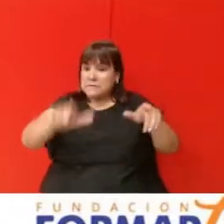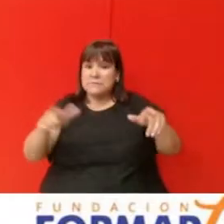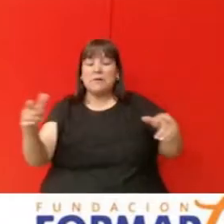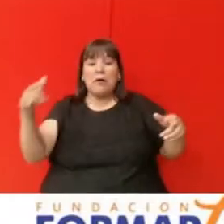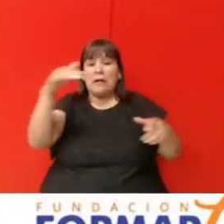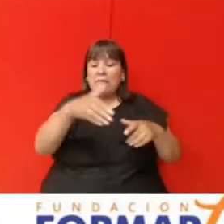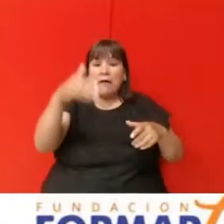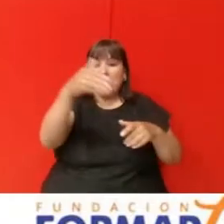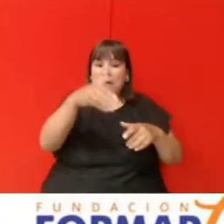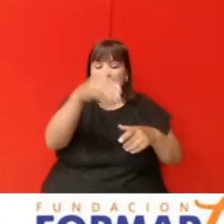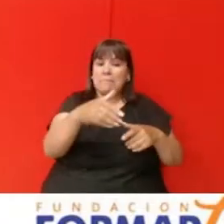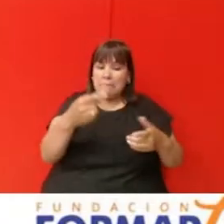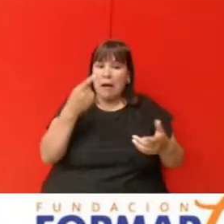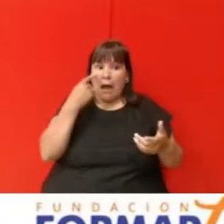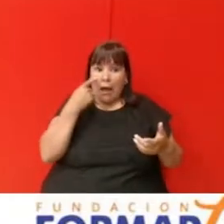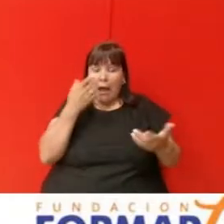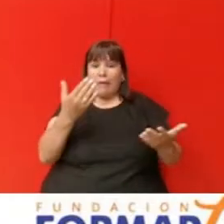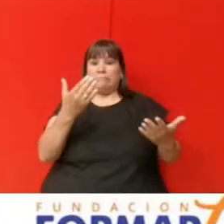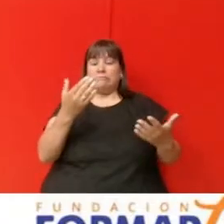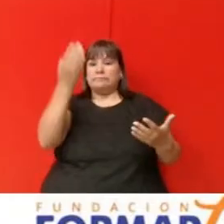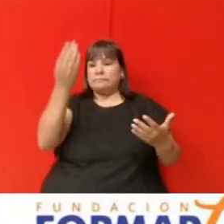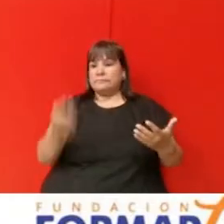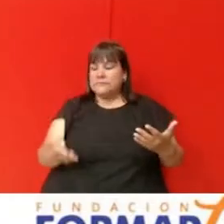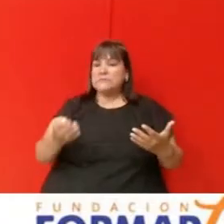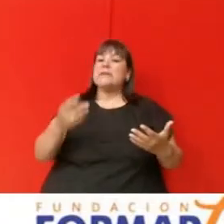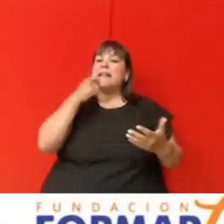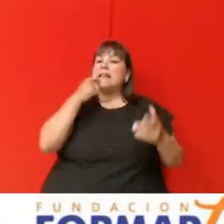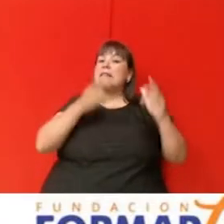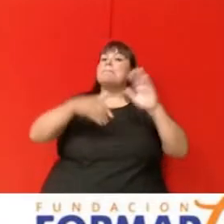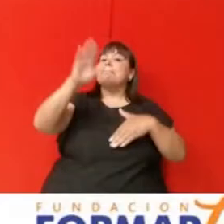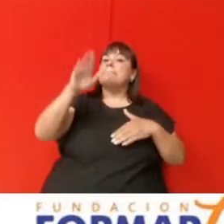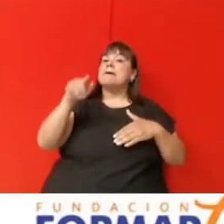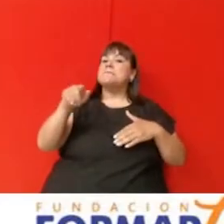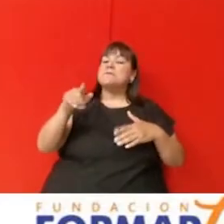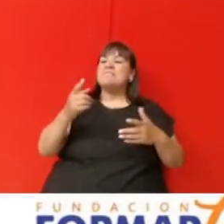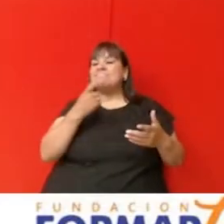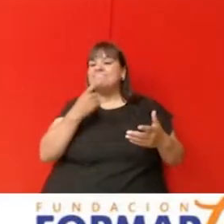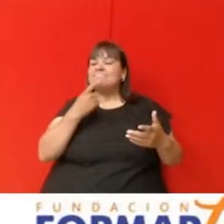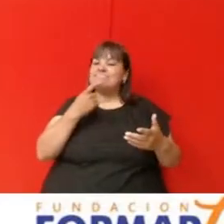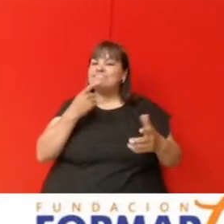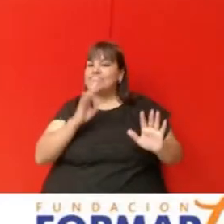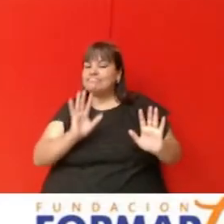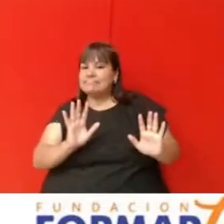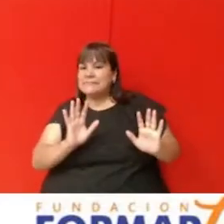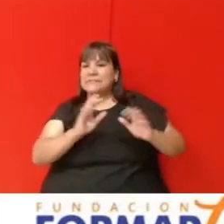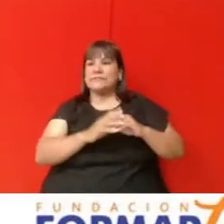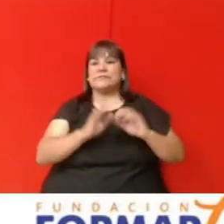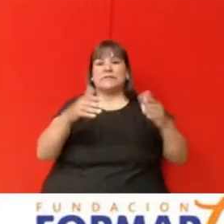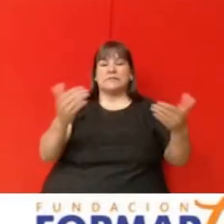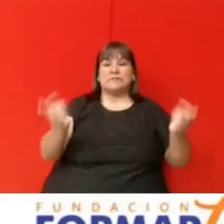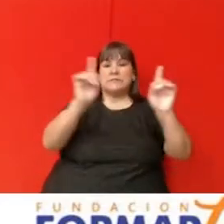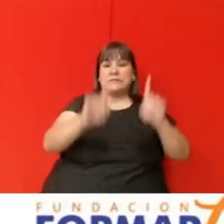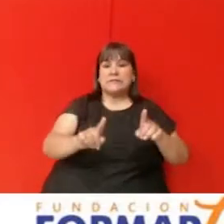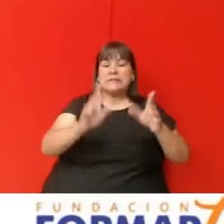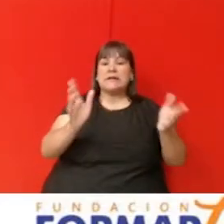uno cuando recibe al adulto mayor, que muchas veces está convencido o no, uno habla